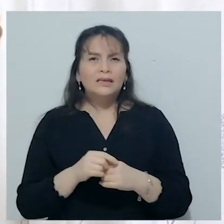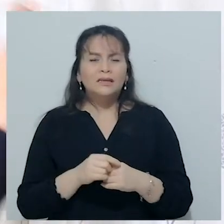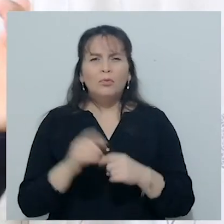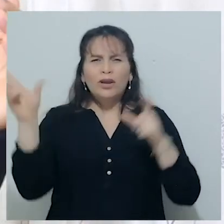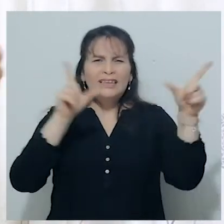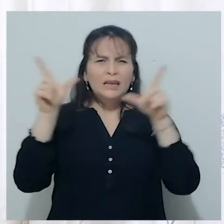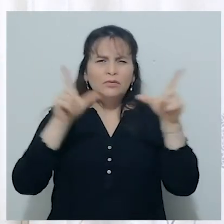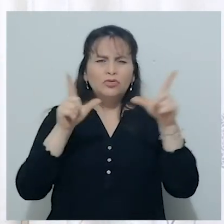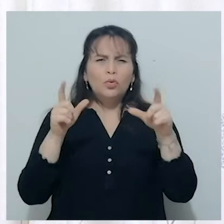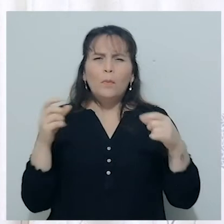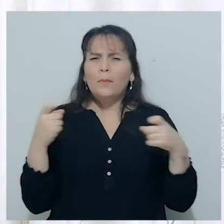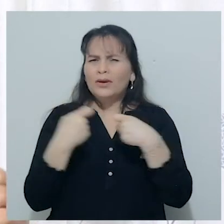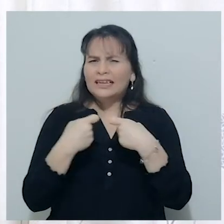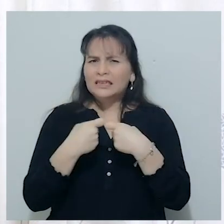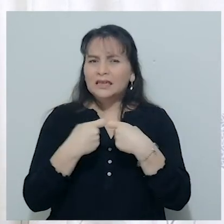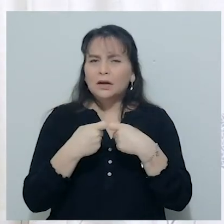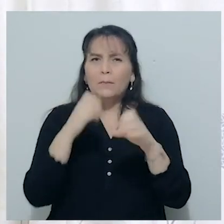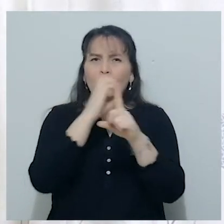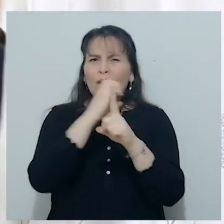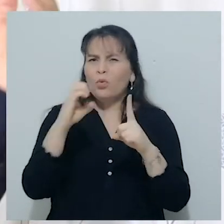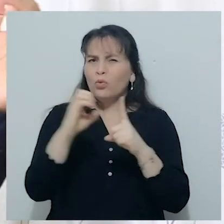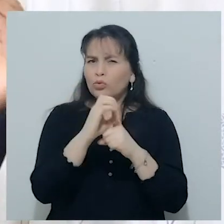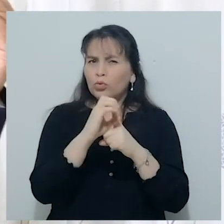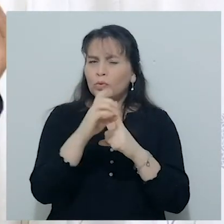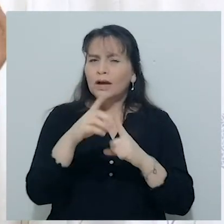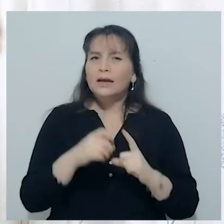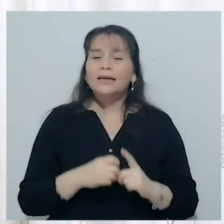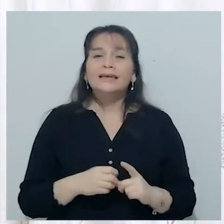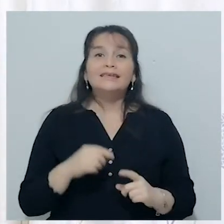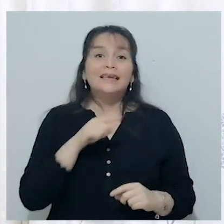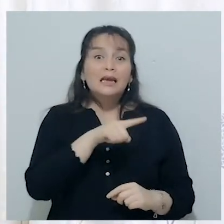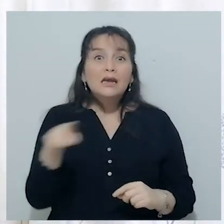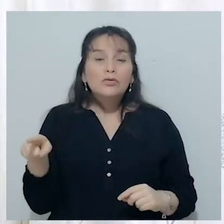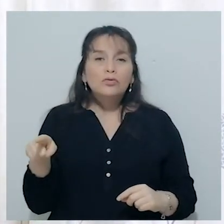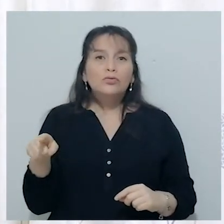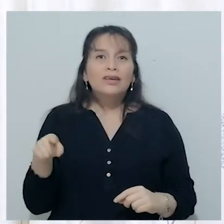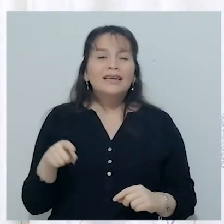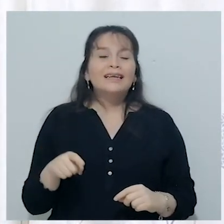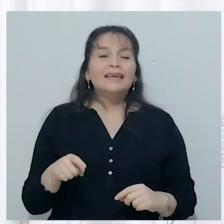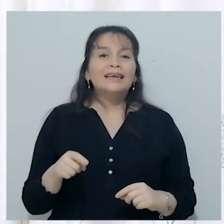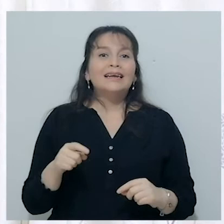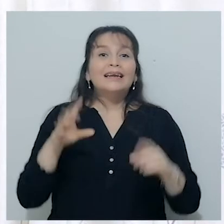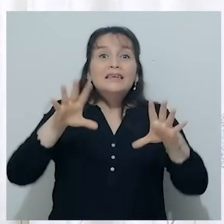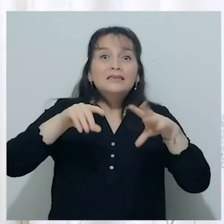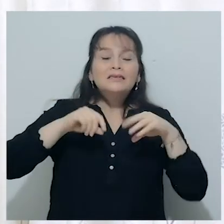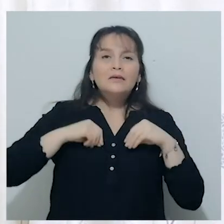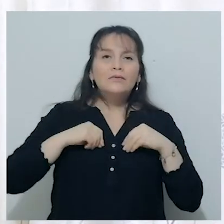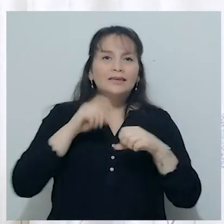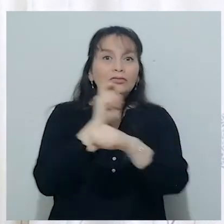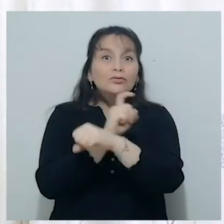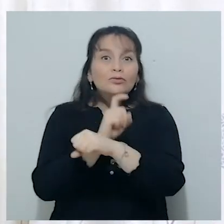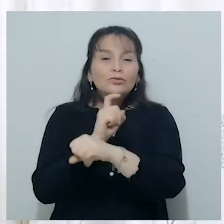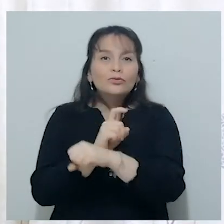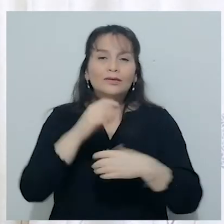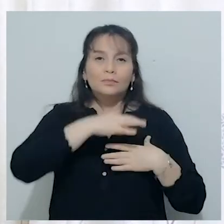embravecida, impetuosa, que corre cada día por los medios de comunicación, por nuestra cultura imperante, es que